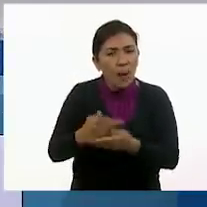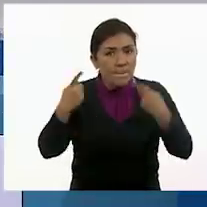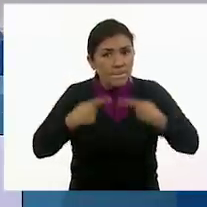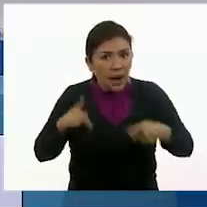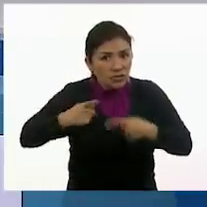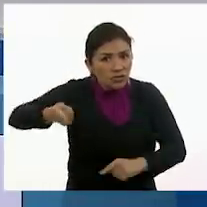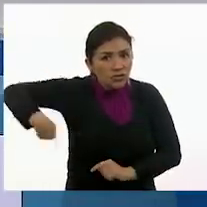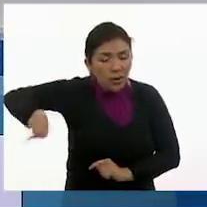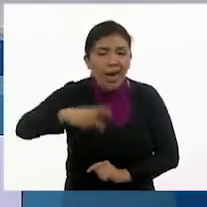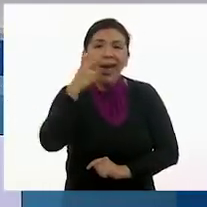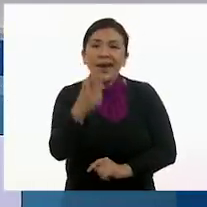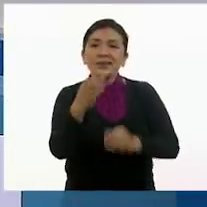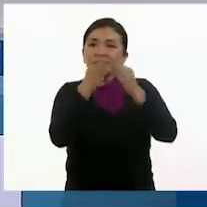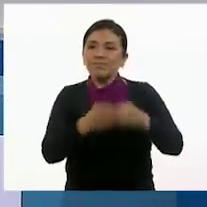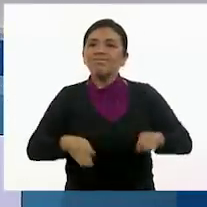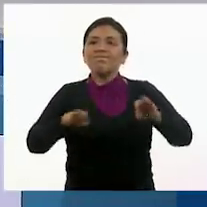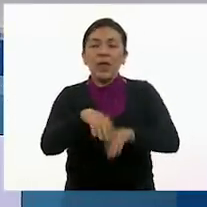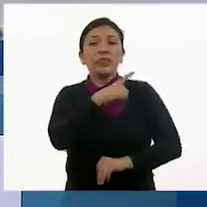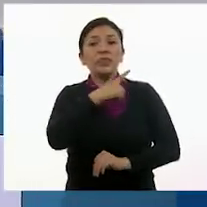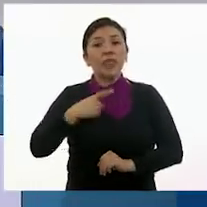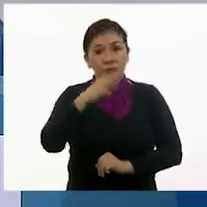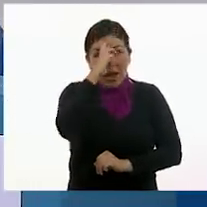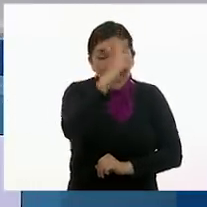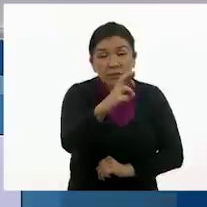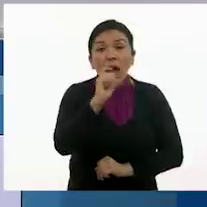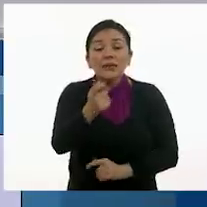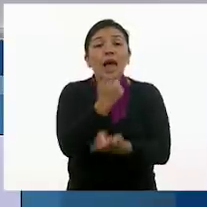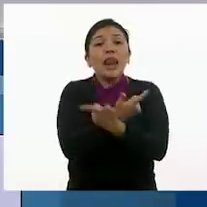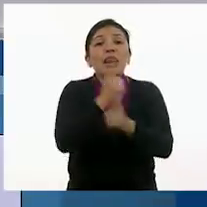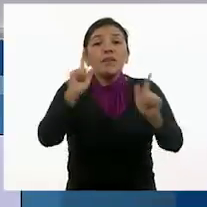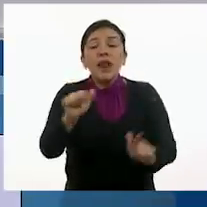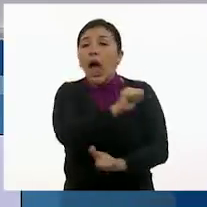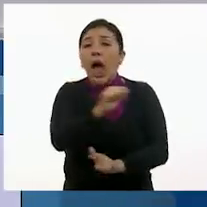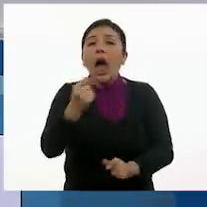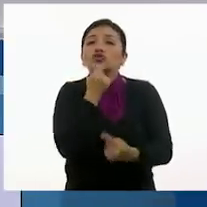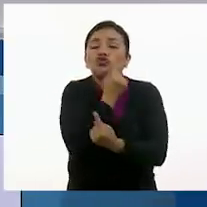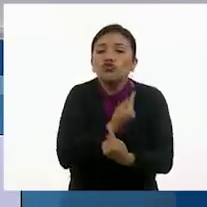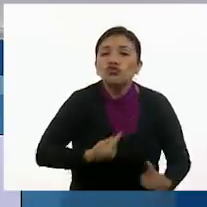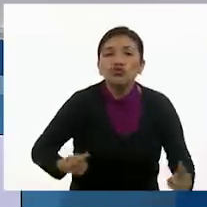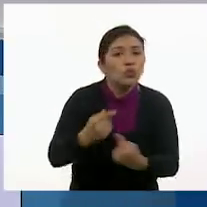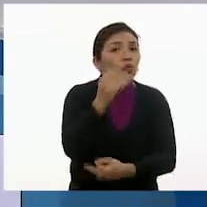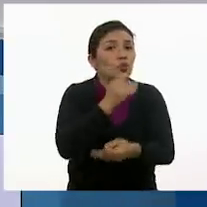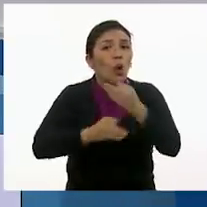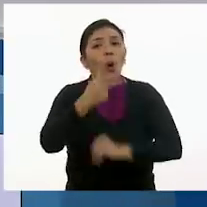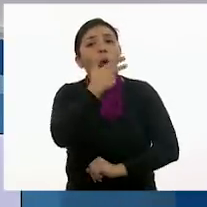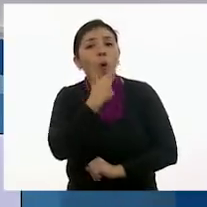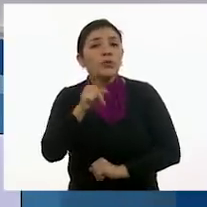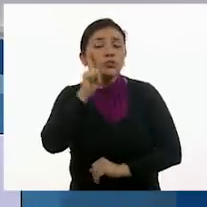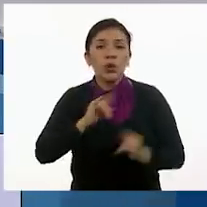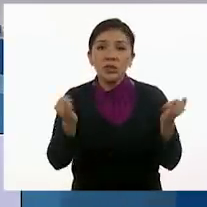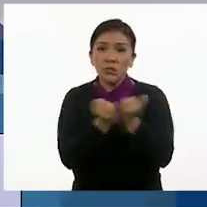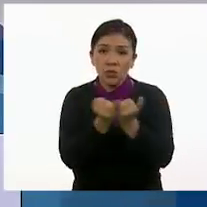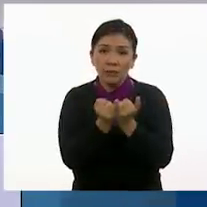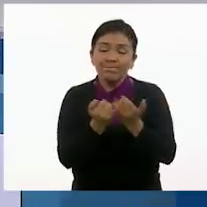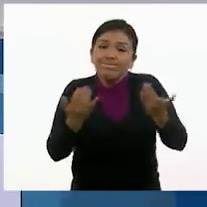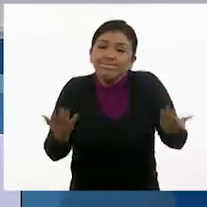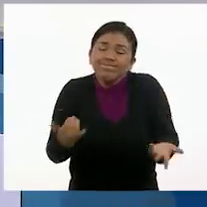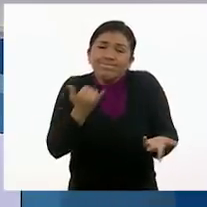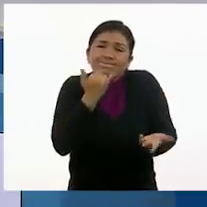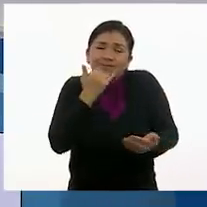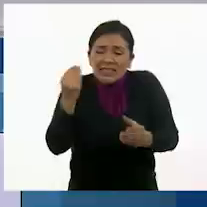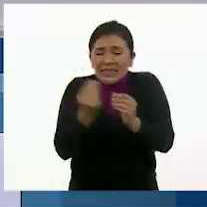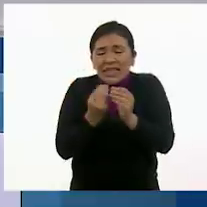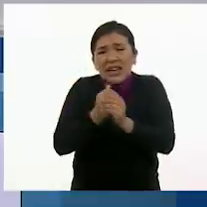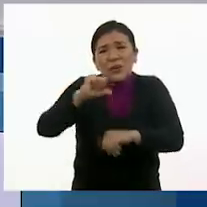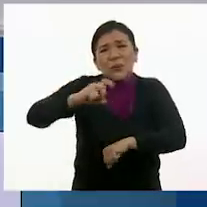personas. Y es muy importante que se respeten las libertades de niñas y niños. Muy. Y pues la clase se está acabando